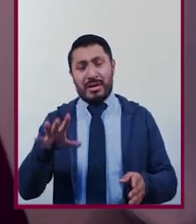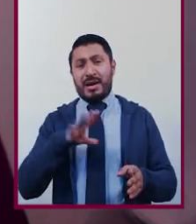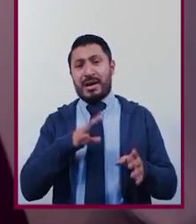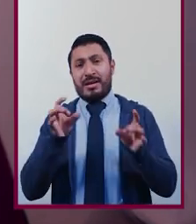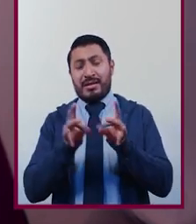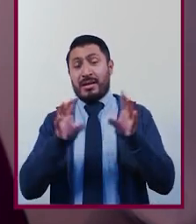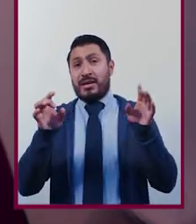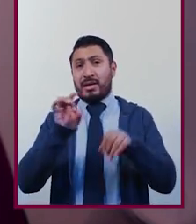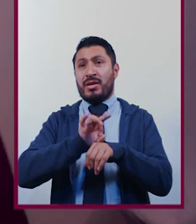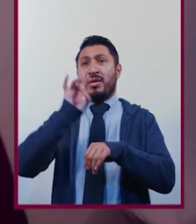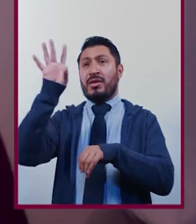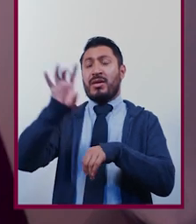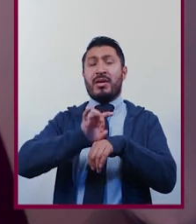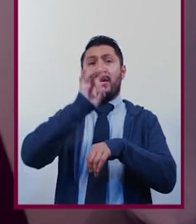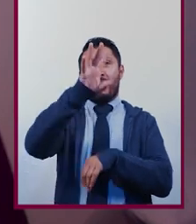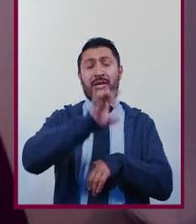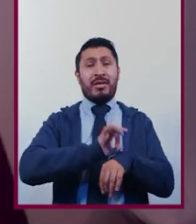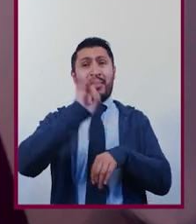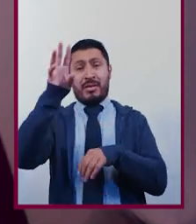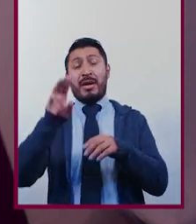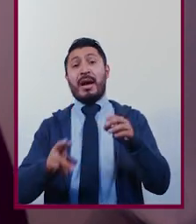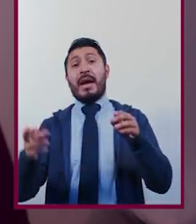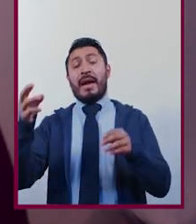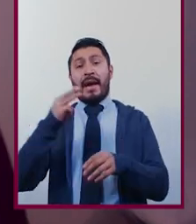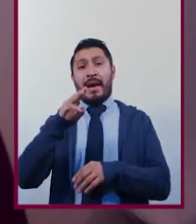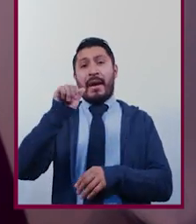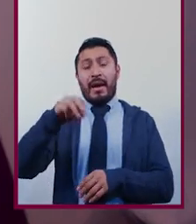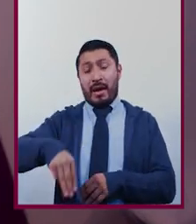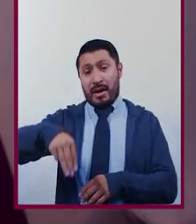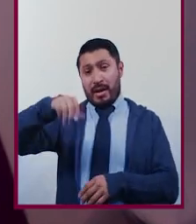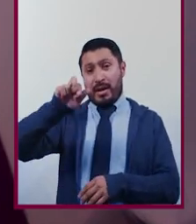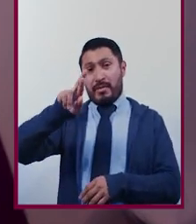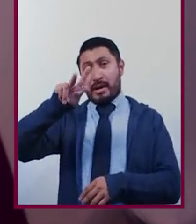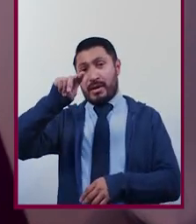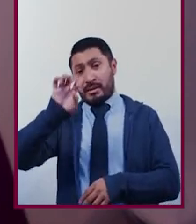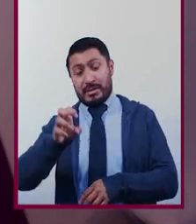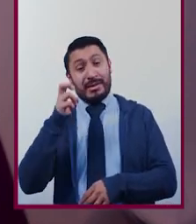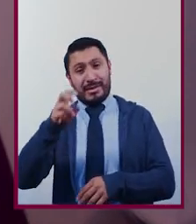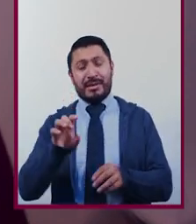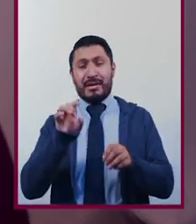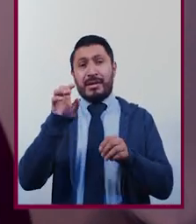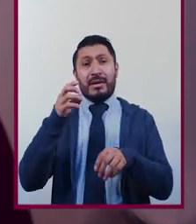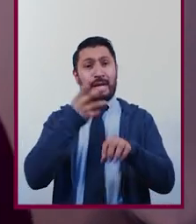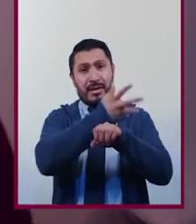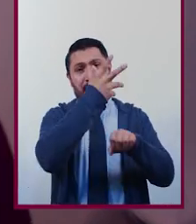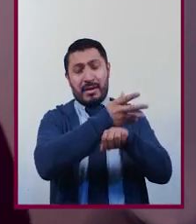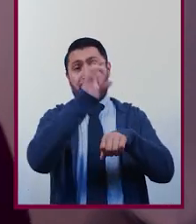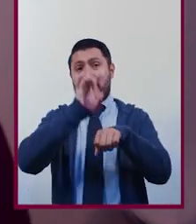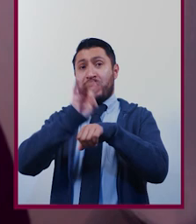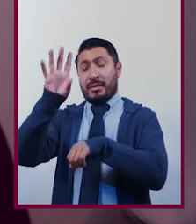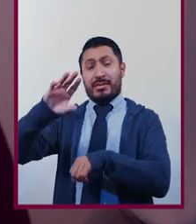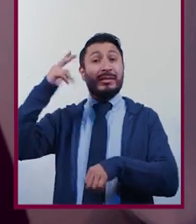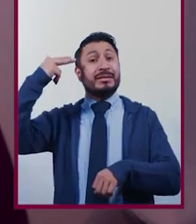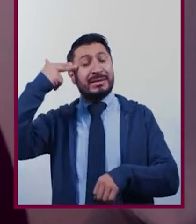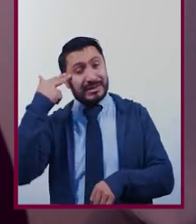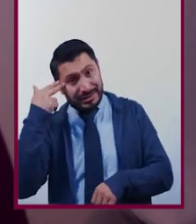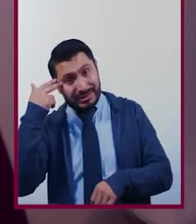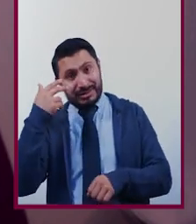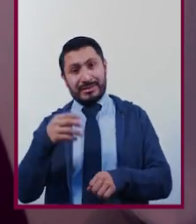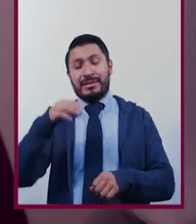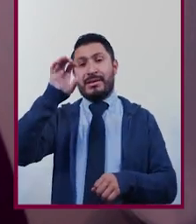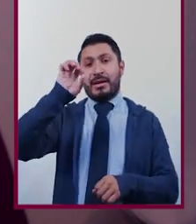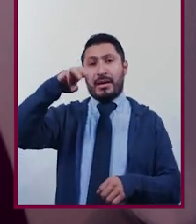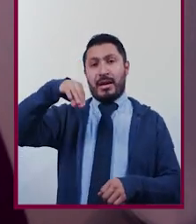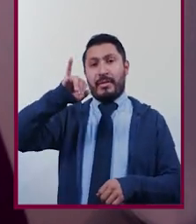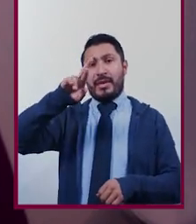los lanzamientos de 3 naves a Marte. Estas naves fueron lanzadas por Estados Unidos, China y los